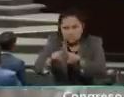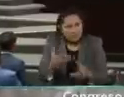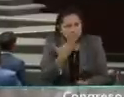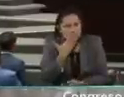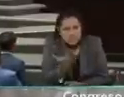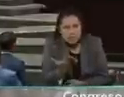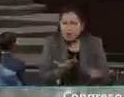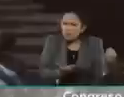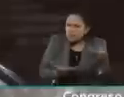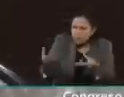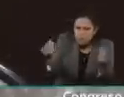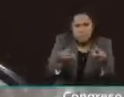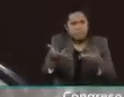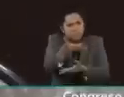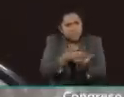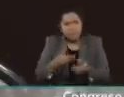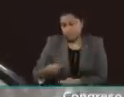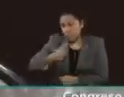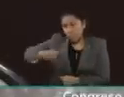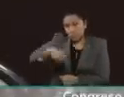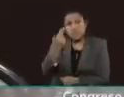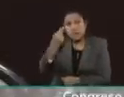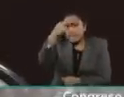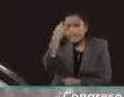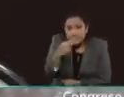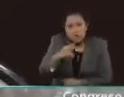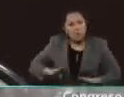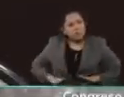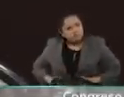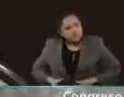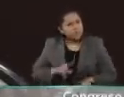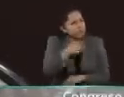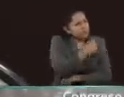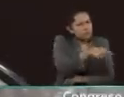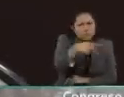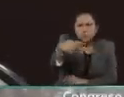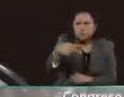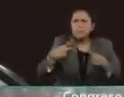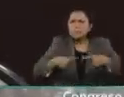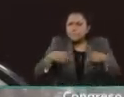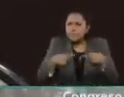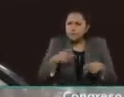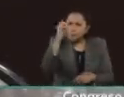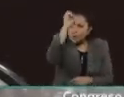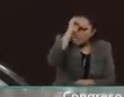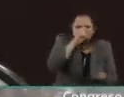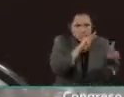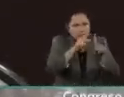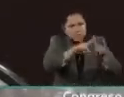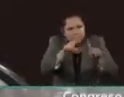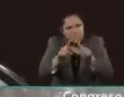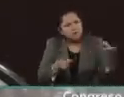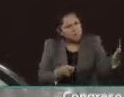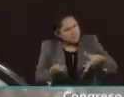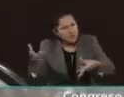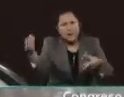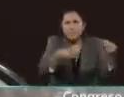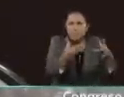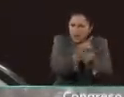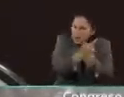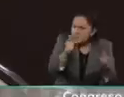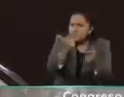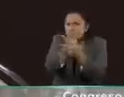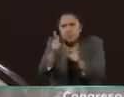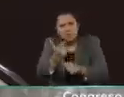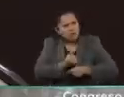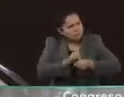de libertades, un México democrático, plural, que vive y profundice el régimen republicano y que rechace